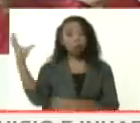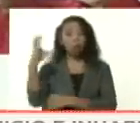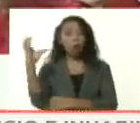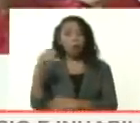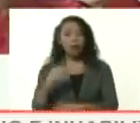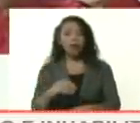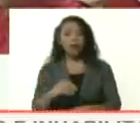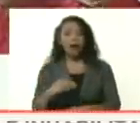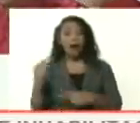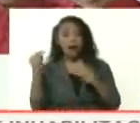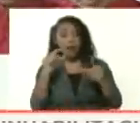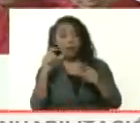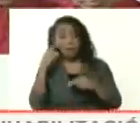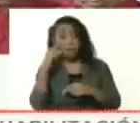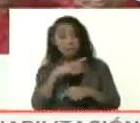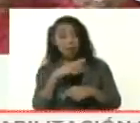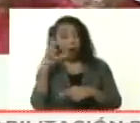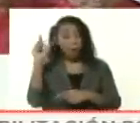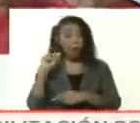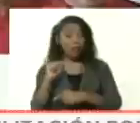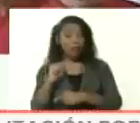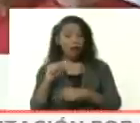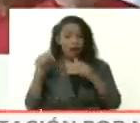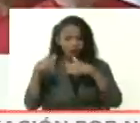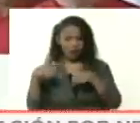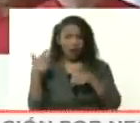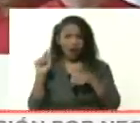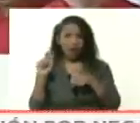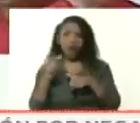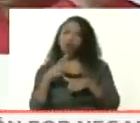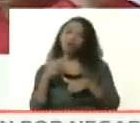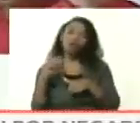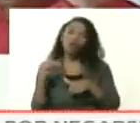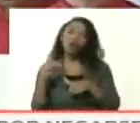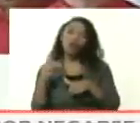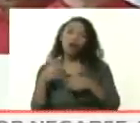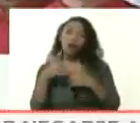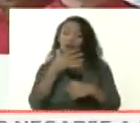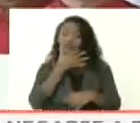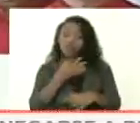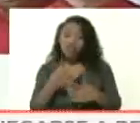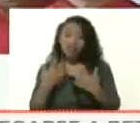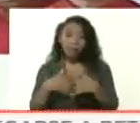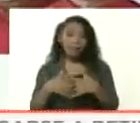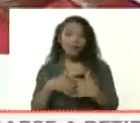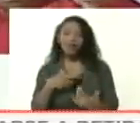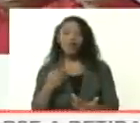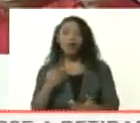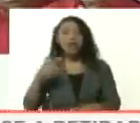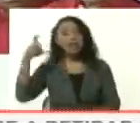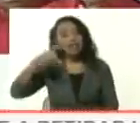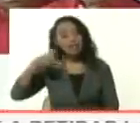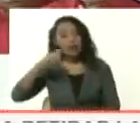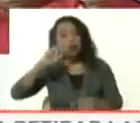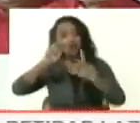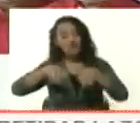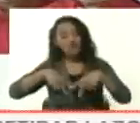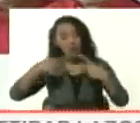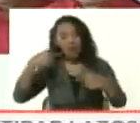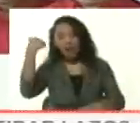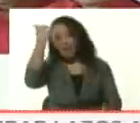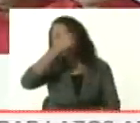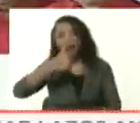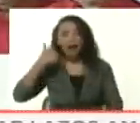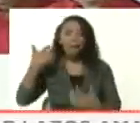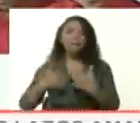Jamás. Nunca. Así es muy fácil ser empresario. Nosotros necesitamos una nueva cara de empresarios para